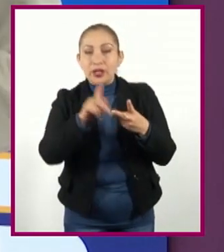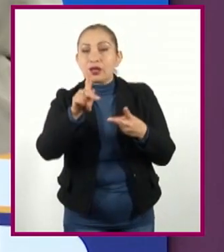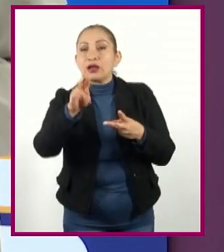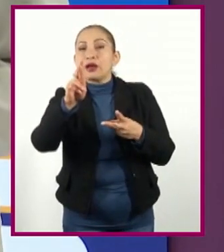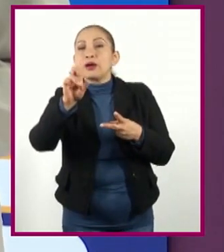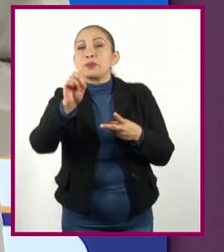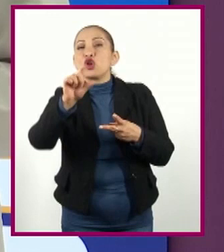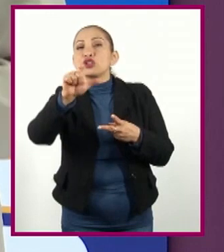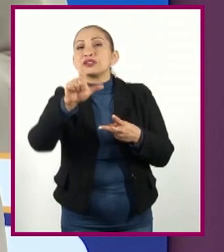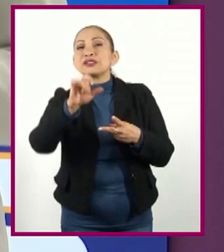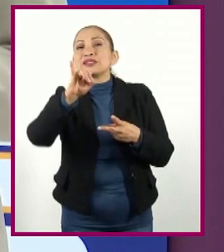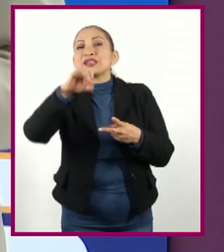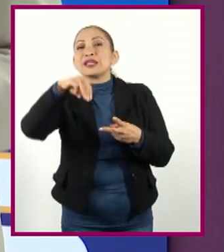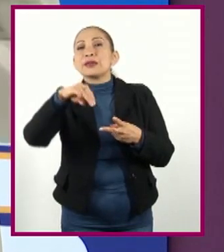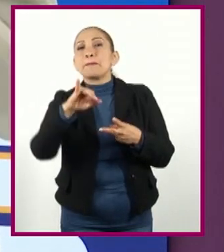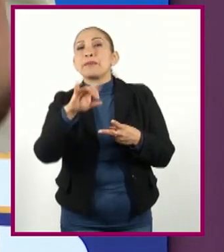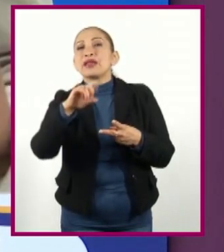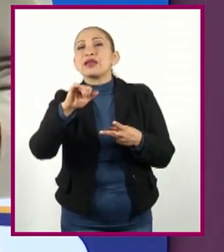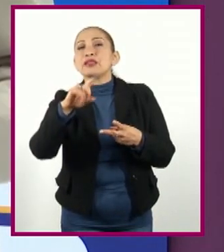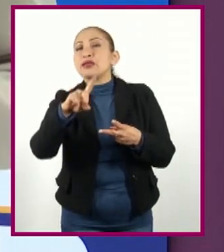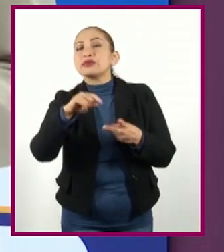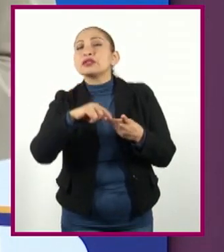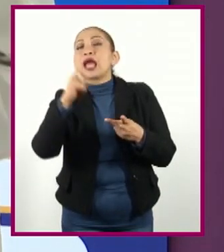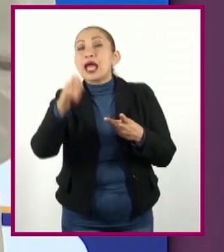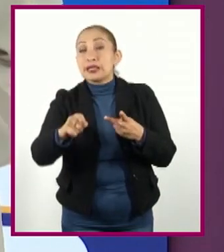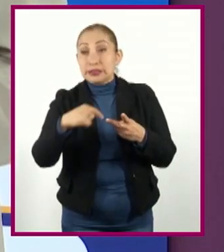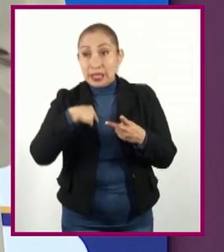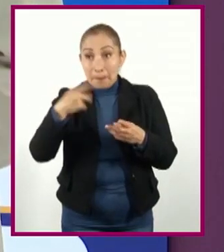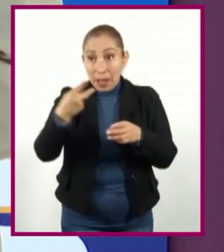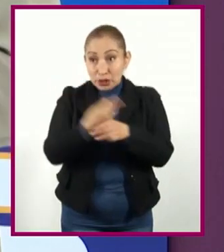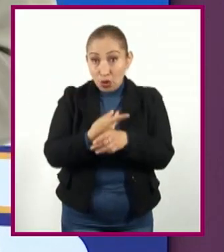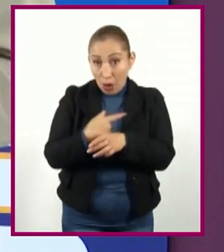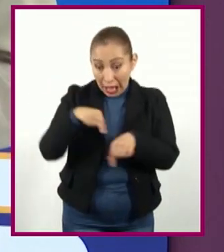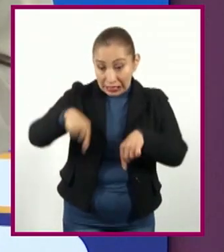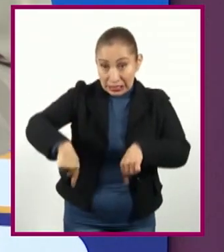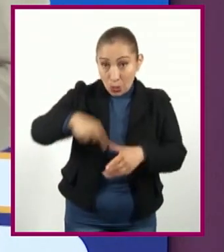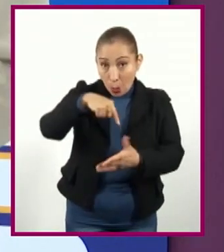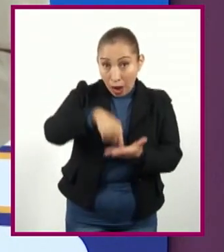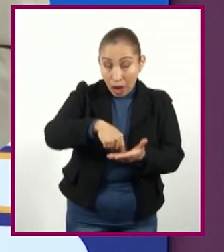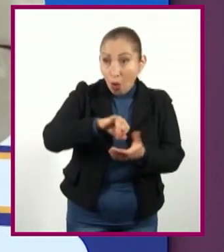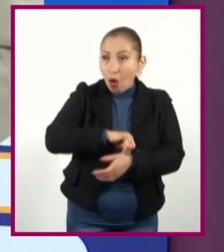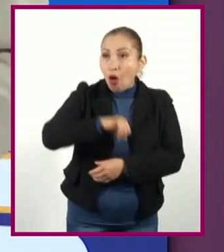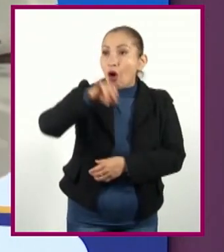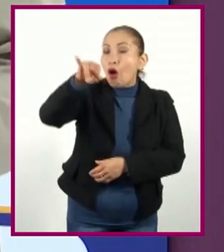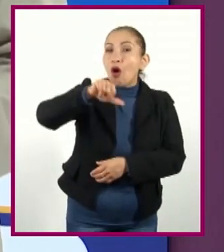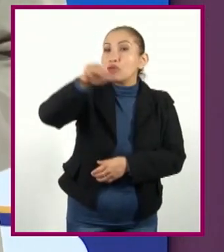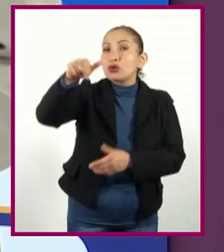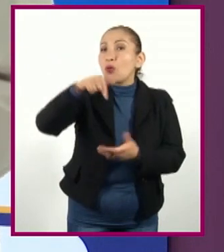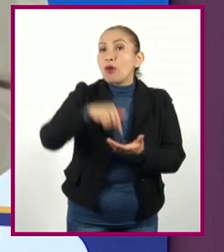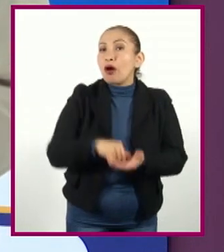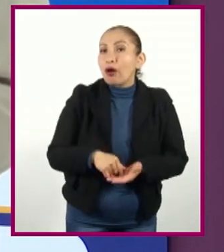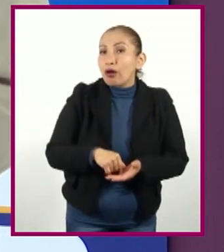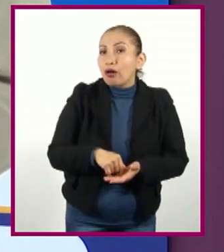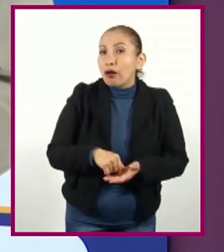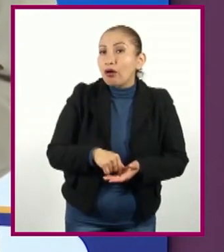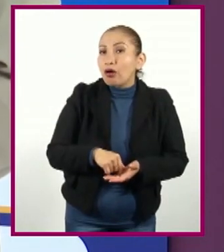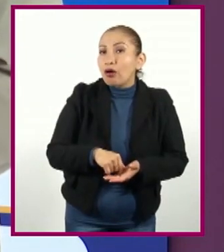proximidad, esto tiene que ver con qué tan cercano es lo ocurrido a los lectores o consumidores de un medio.